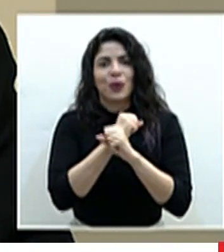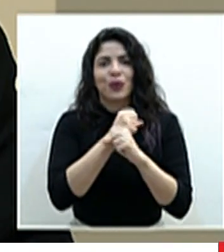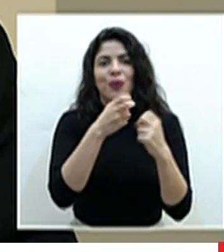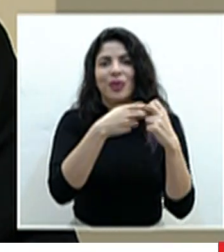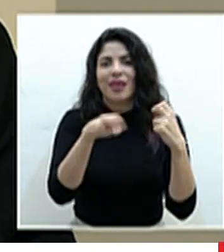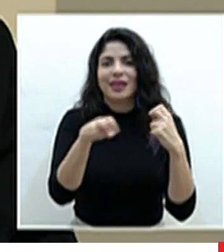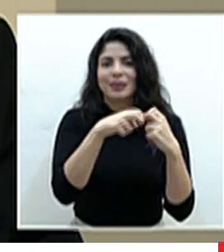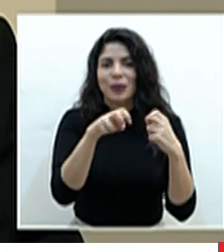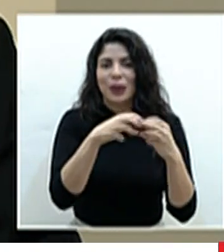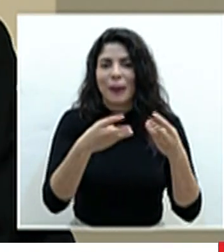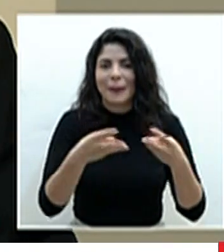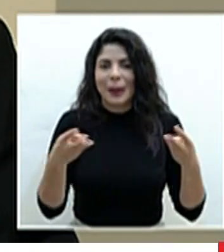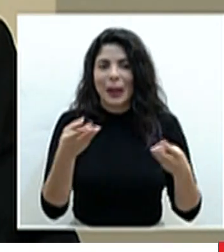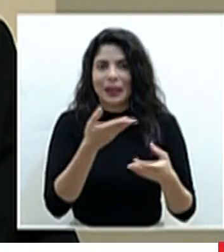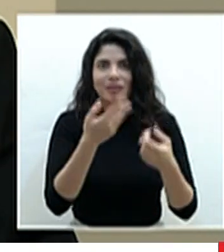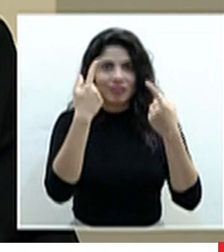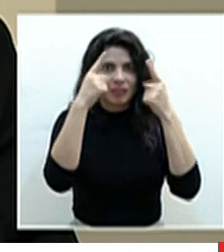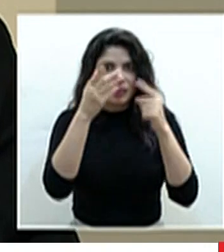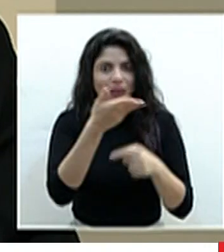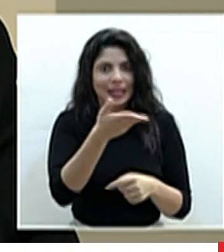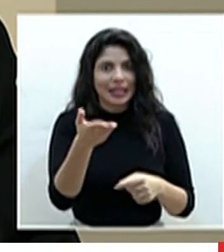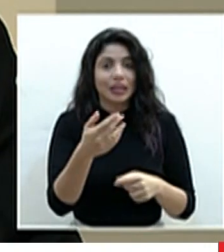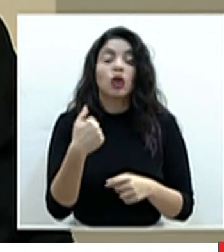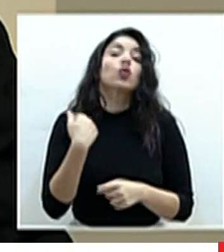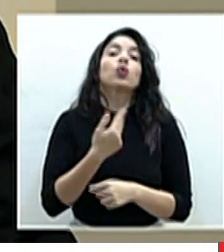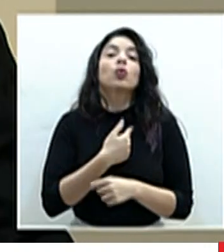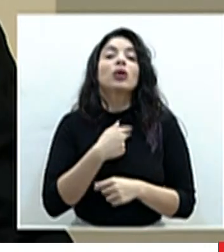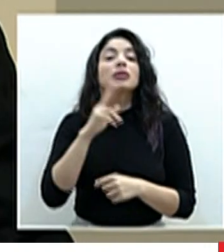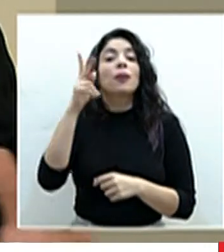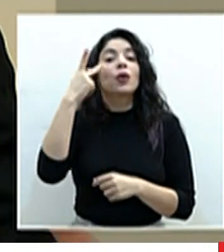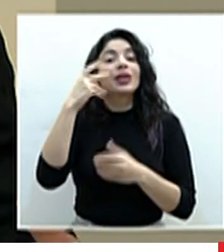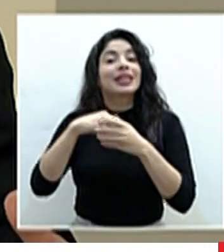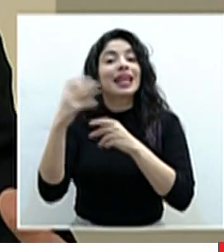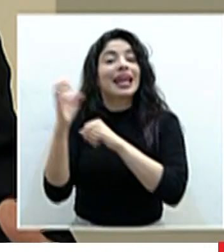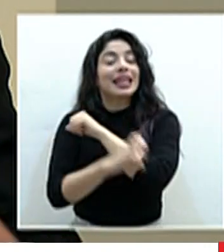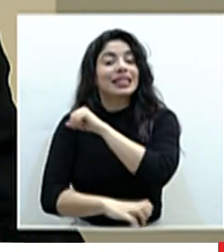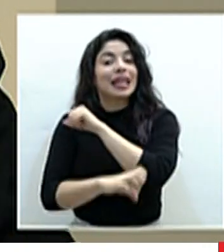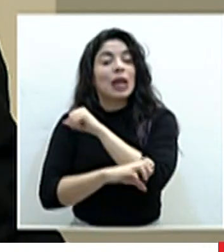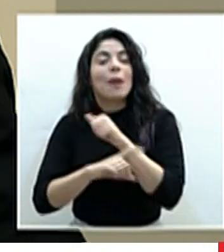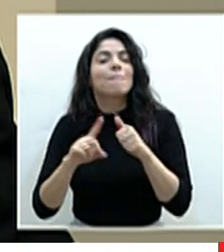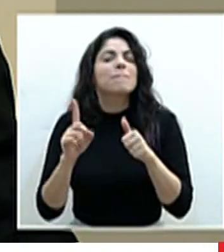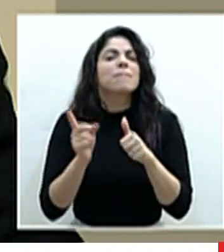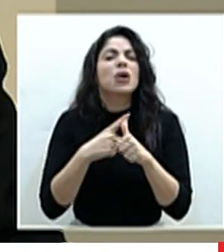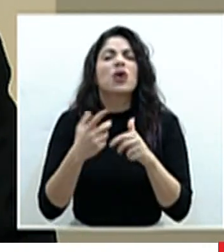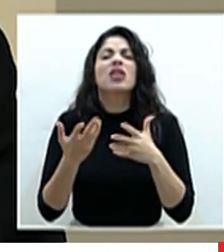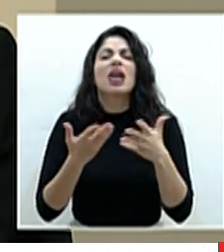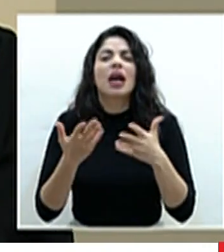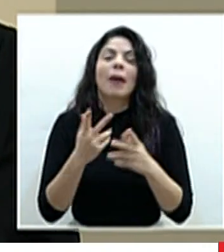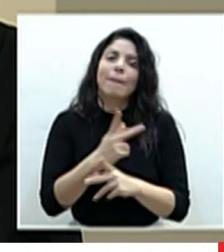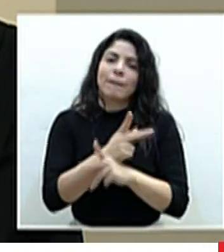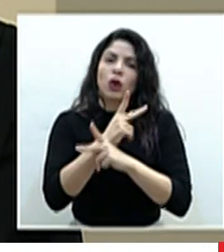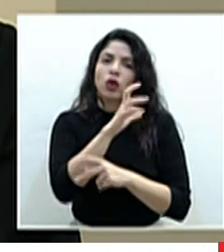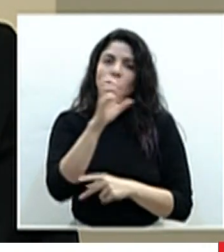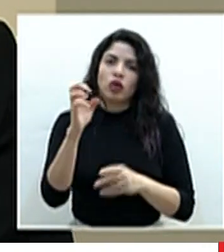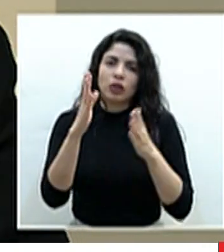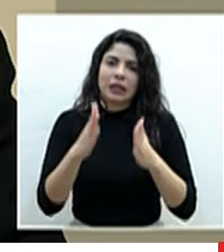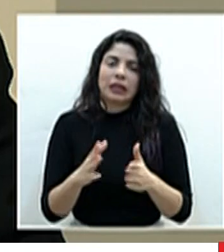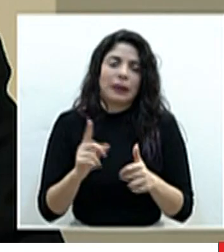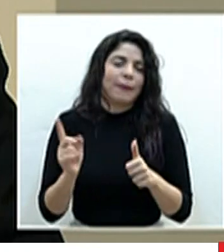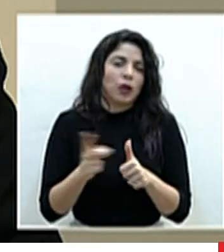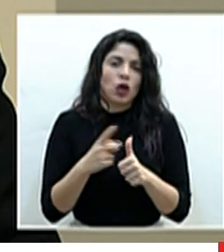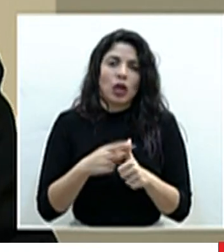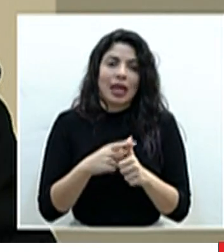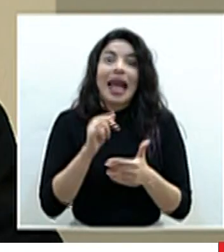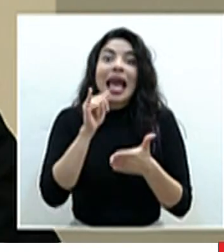transportes de mercancías. Nuestra prioridad en nuestra política exterior, a la larga también en esas acciones, es proteger a las y los costarricenses. Y